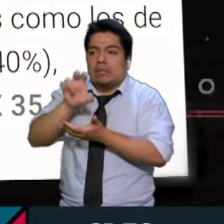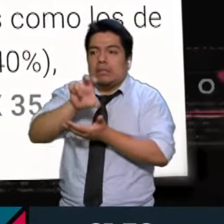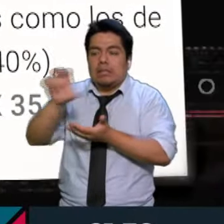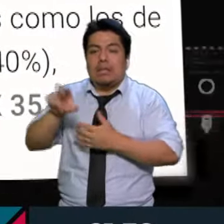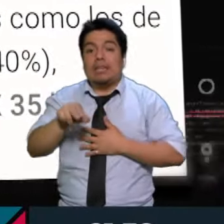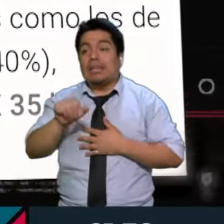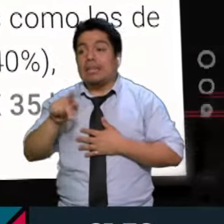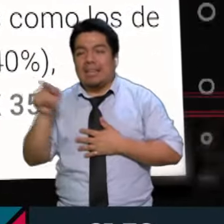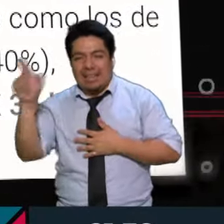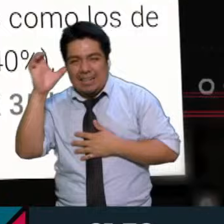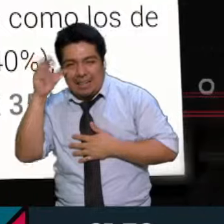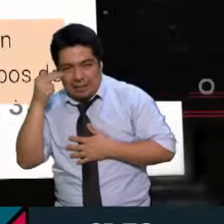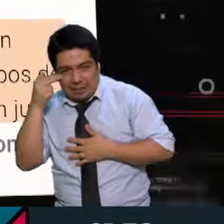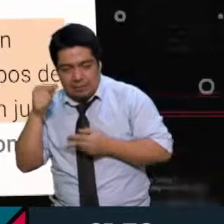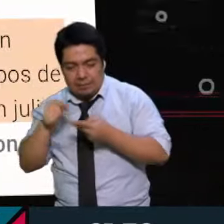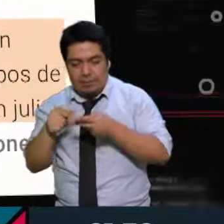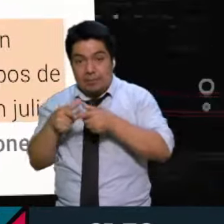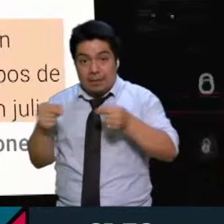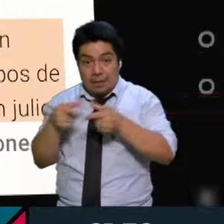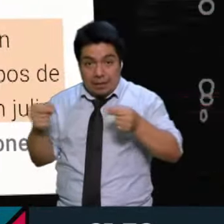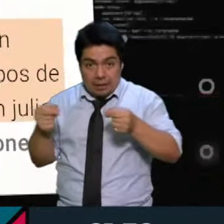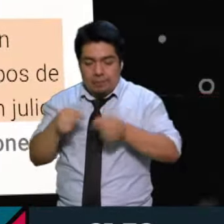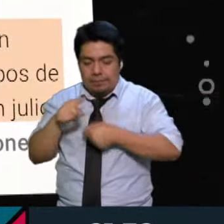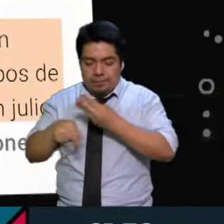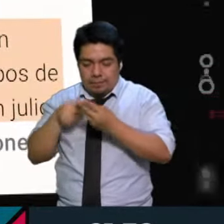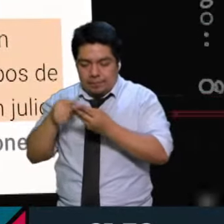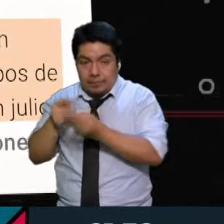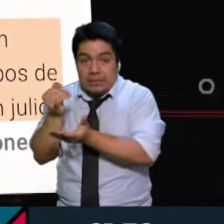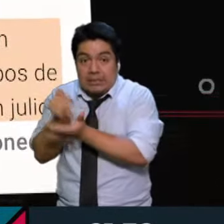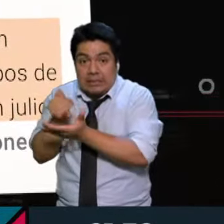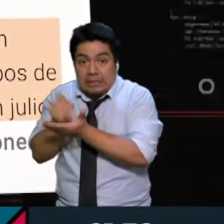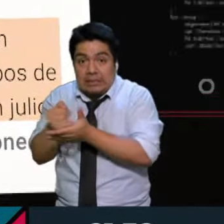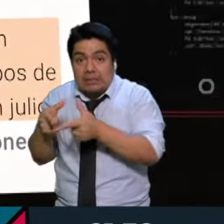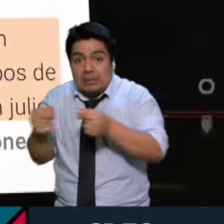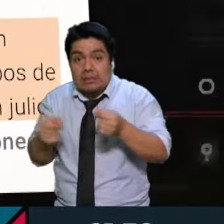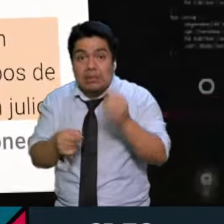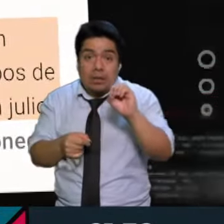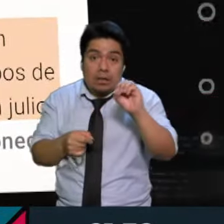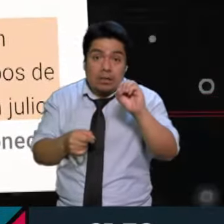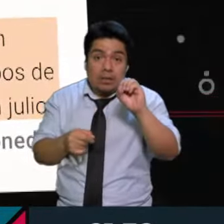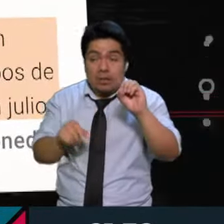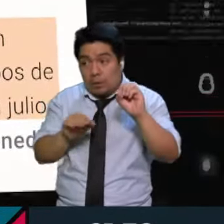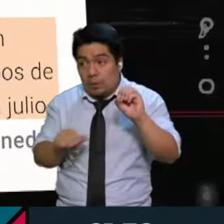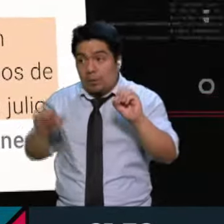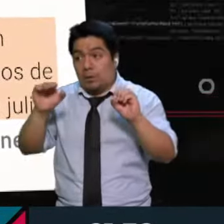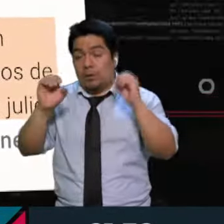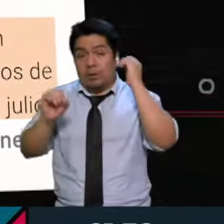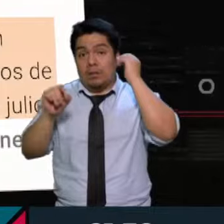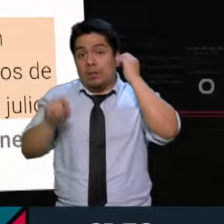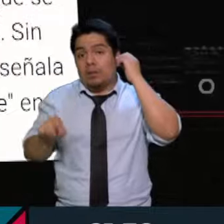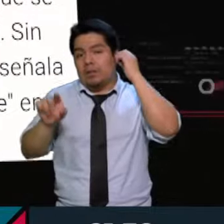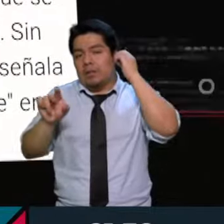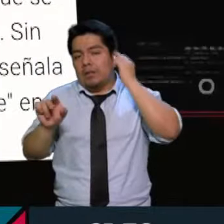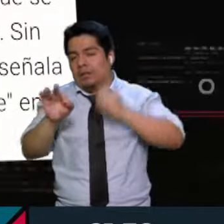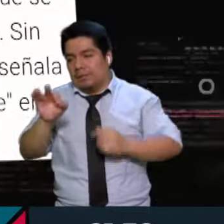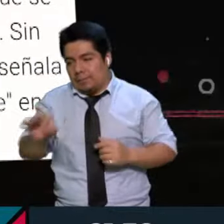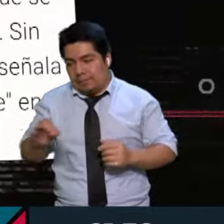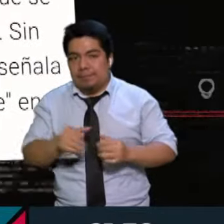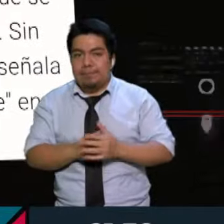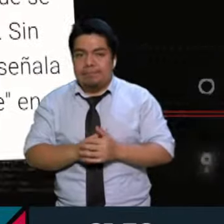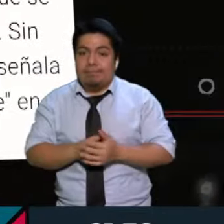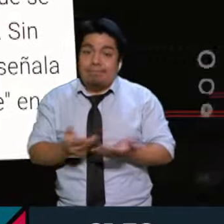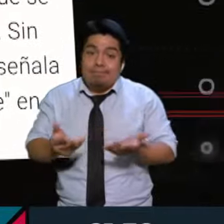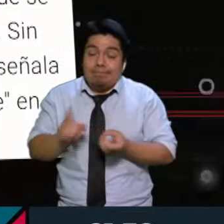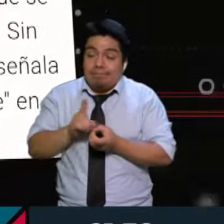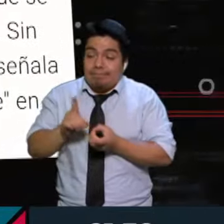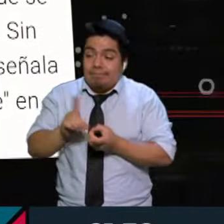Nikkei, la bolsa de Japón, por el aumento en la tasa de interés japonesa del 0% al 0.25%, y los